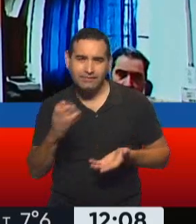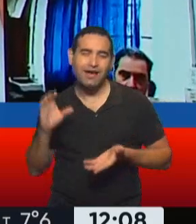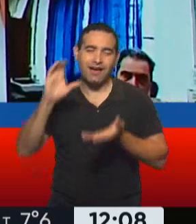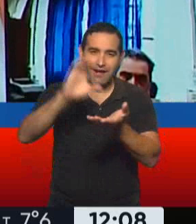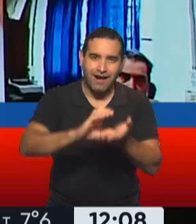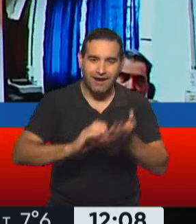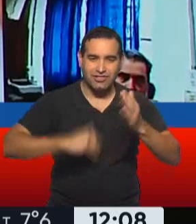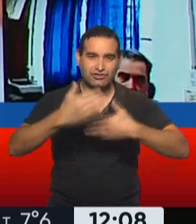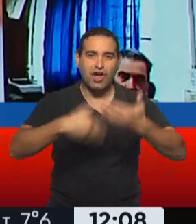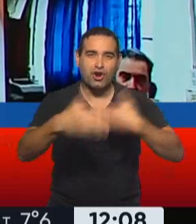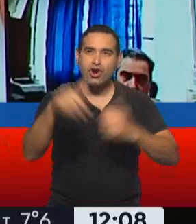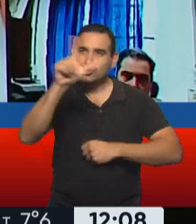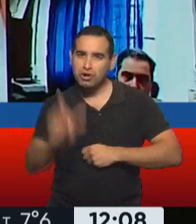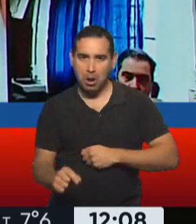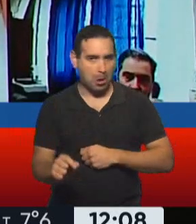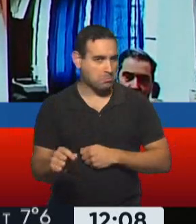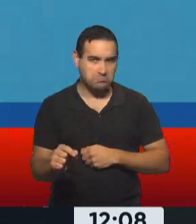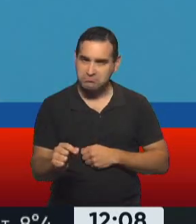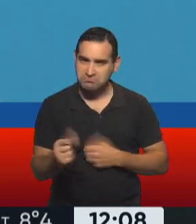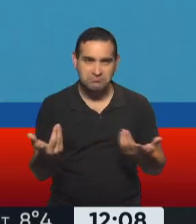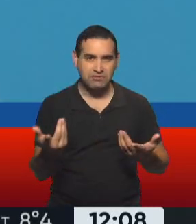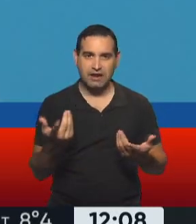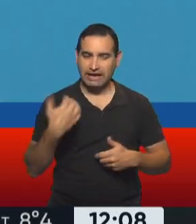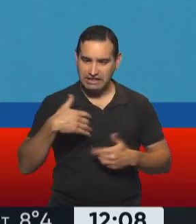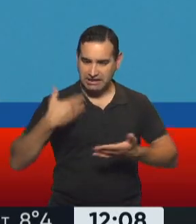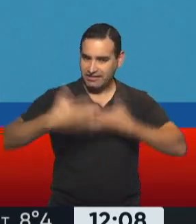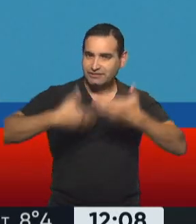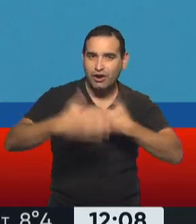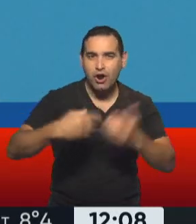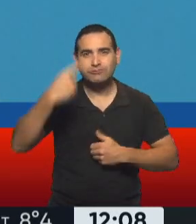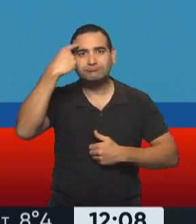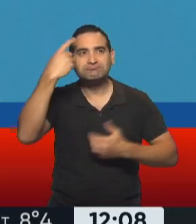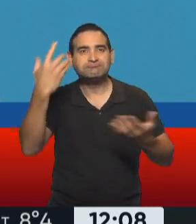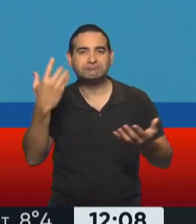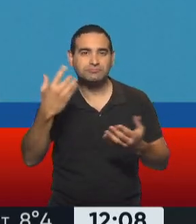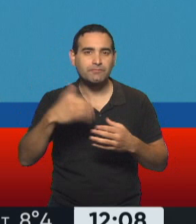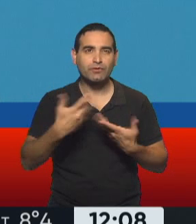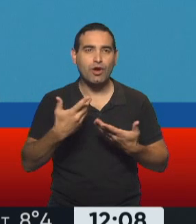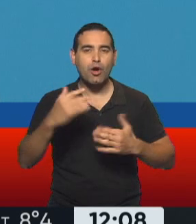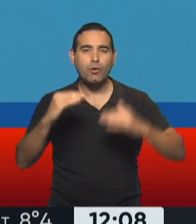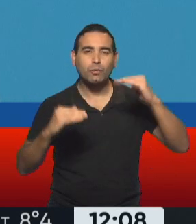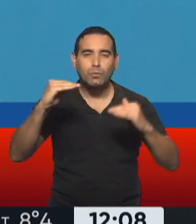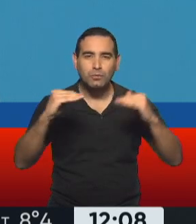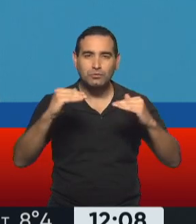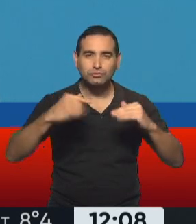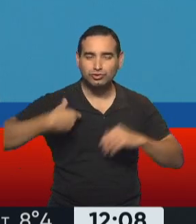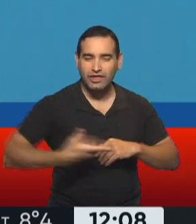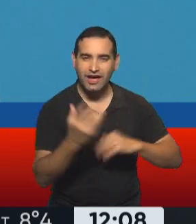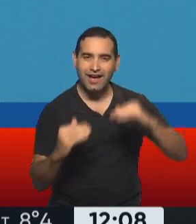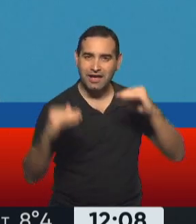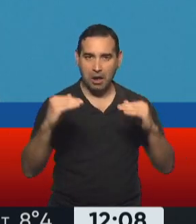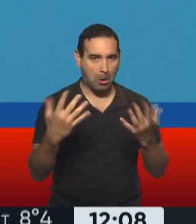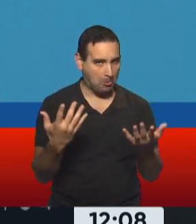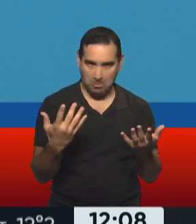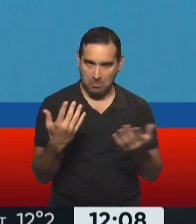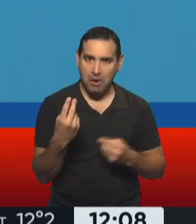de la Argentina, al desarrollo con perspectiva de justicia social que necesita la